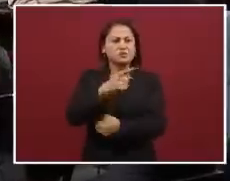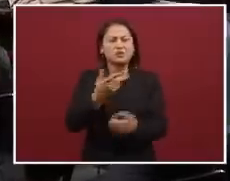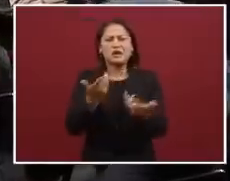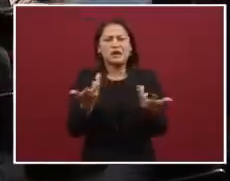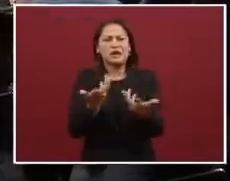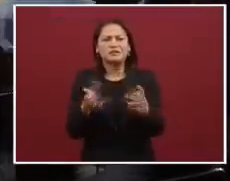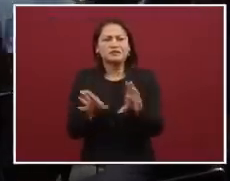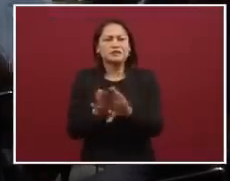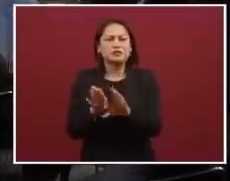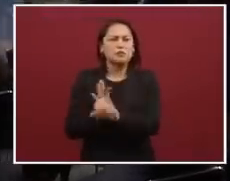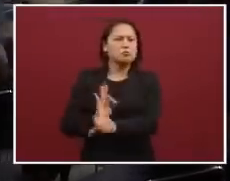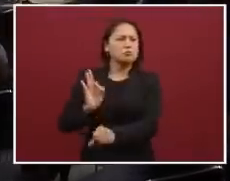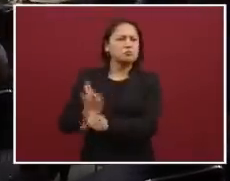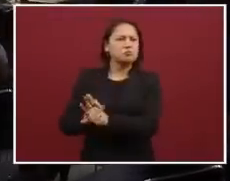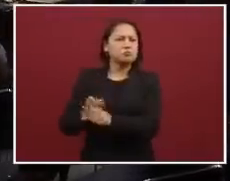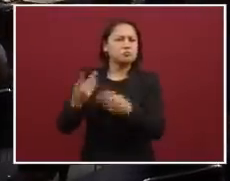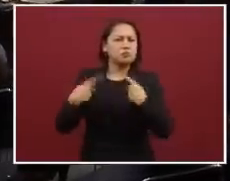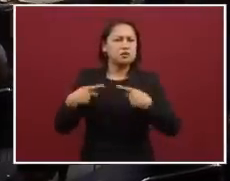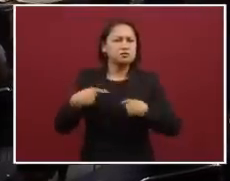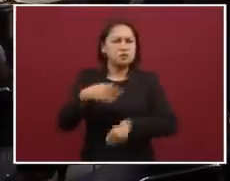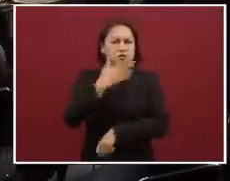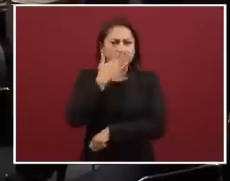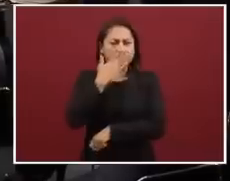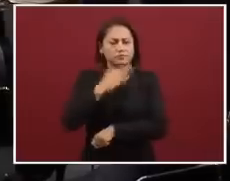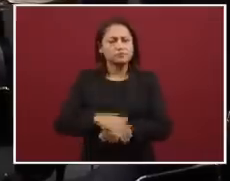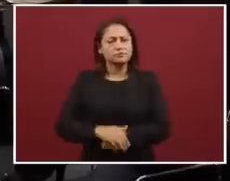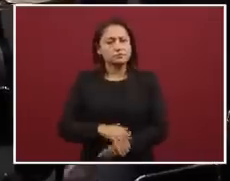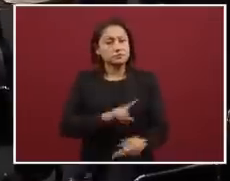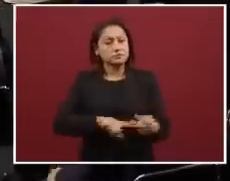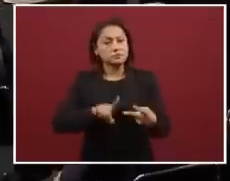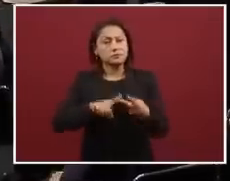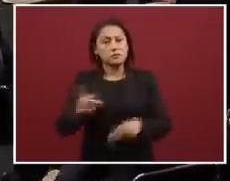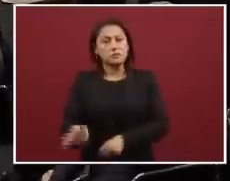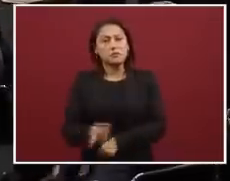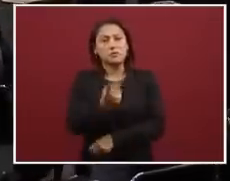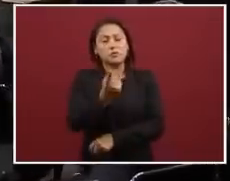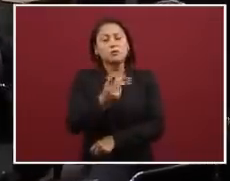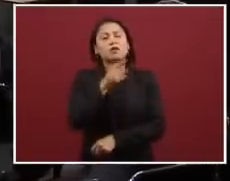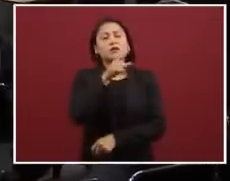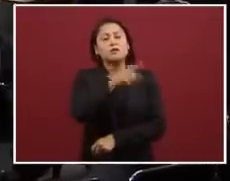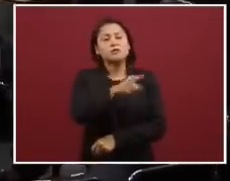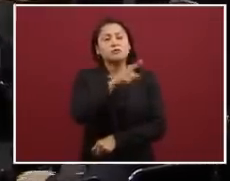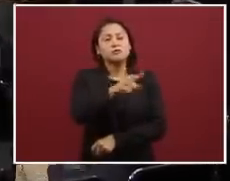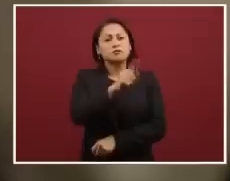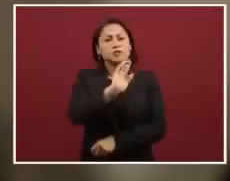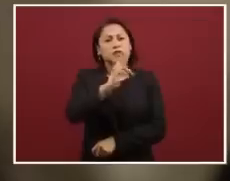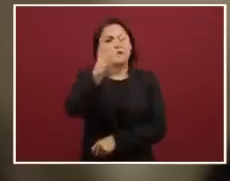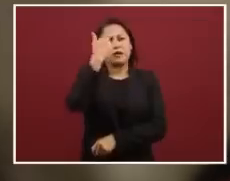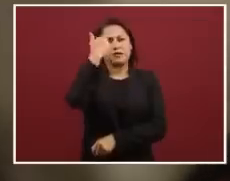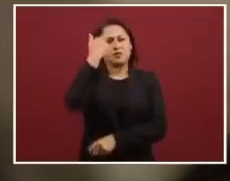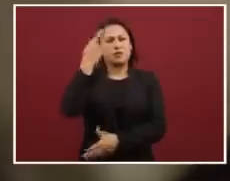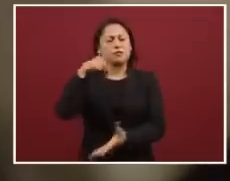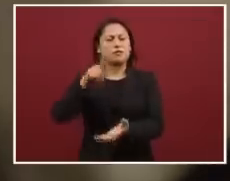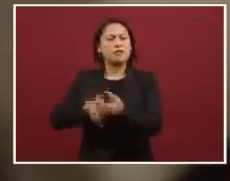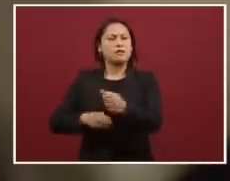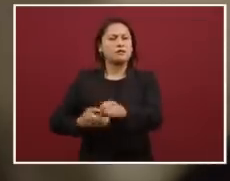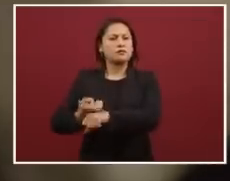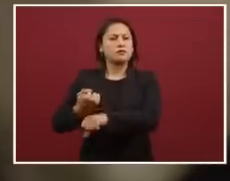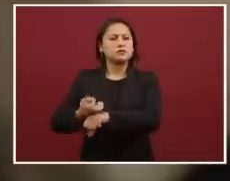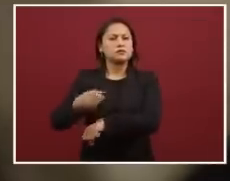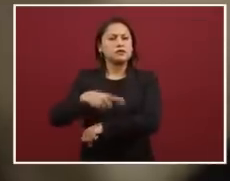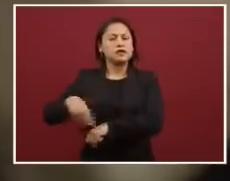También preguntarle si considera necesaria revivir la tenencia federal en el país y si los